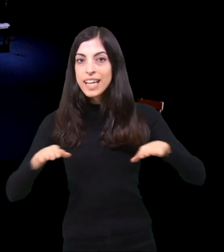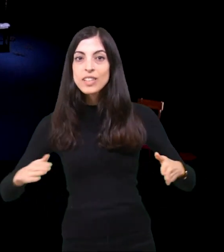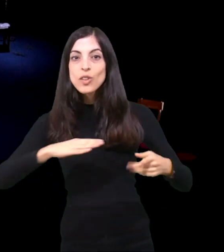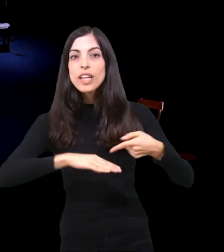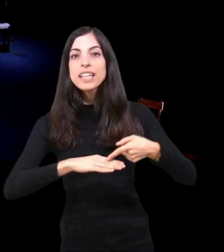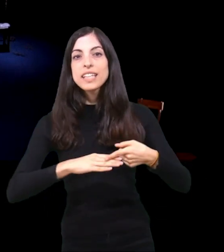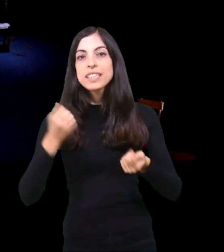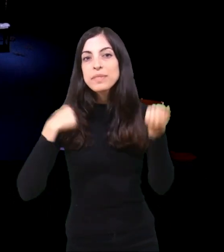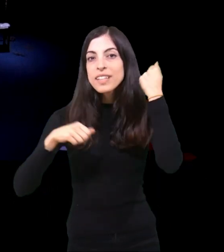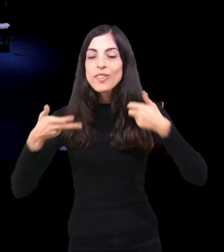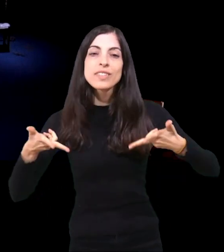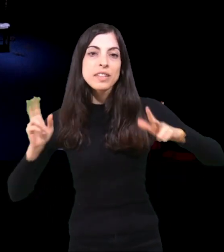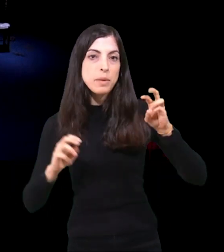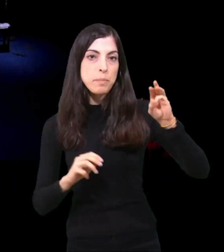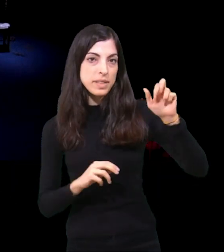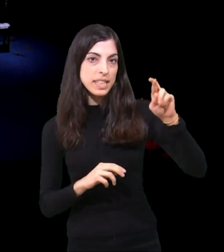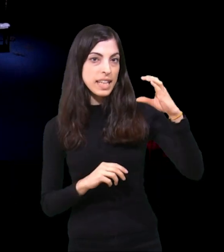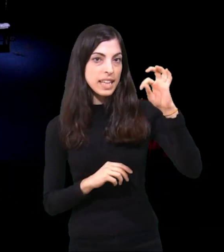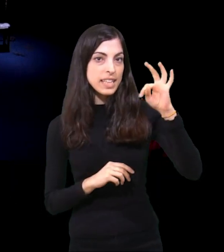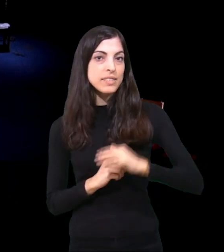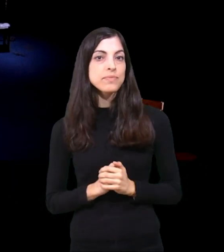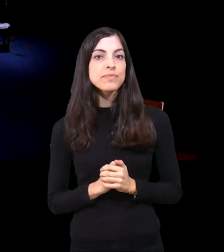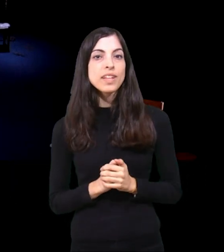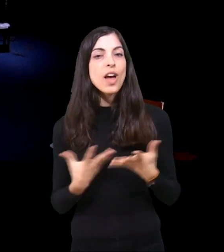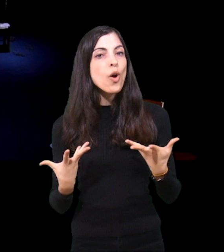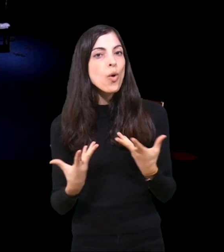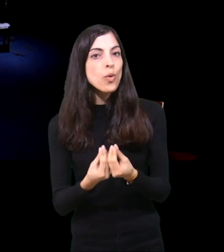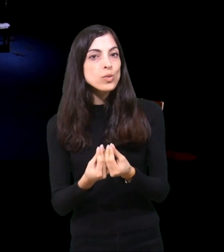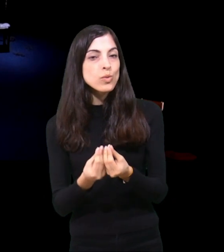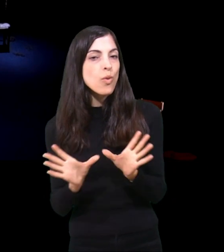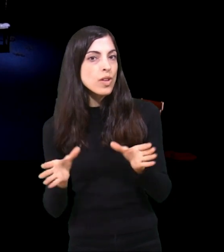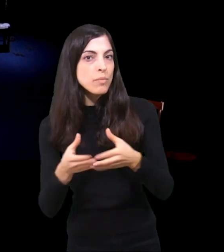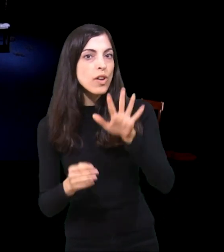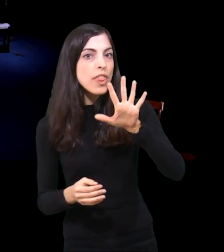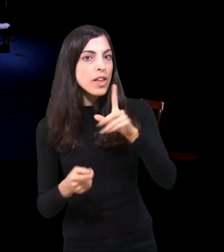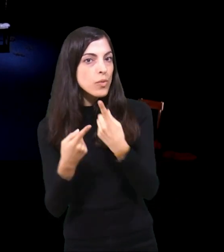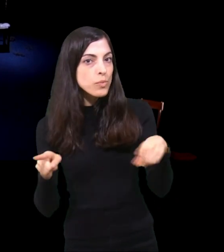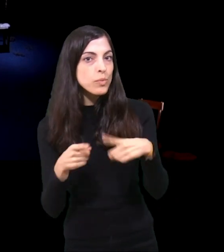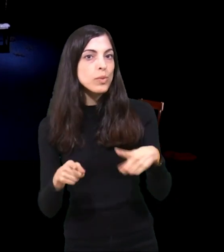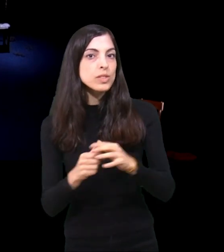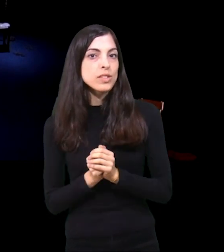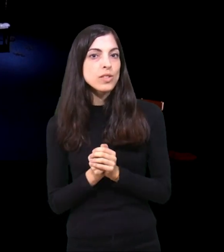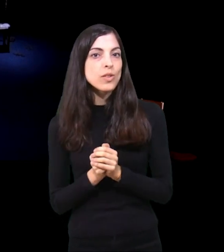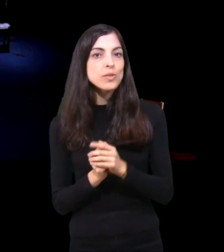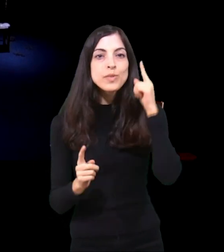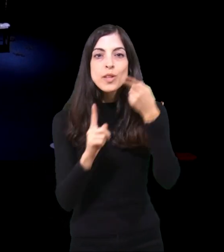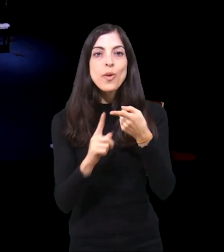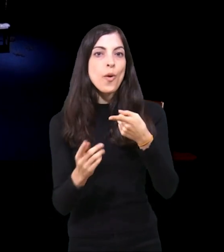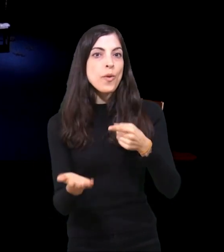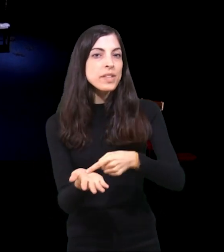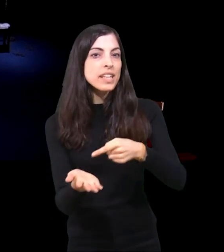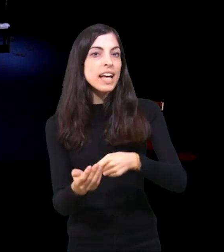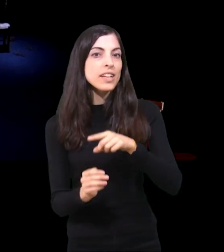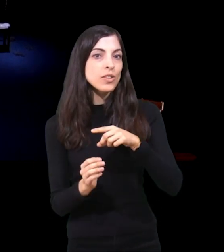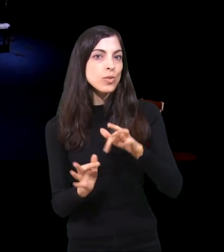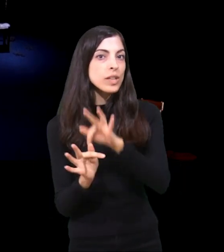Sobre el escenario, una interpretación libre de Pericet, acompañada de un equipo de cinco músicos para reivindicar